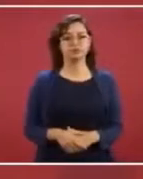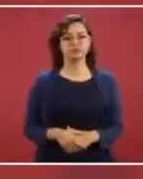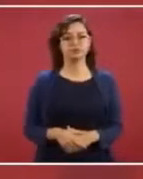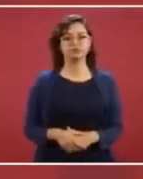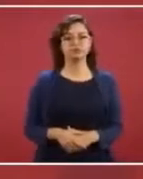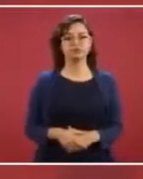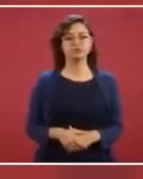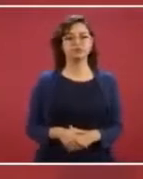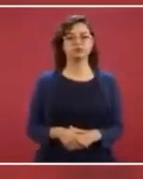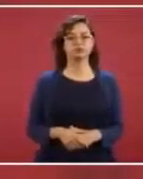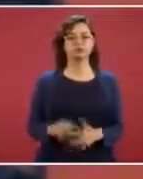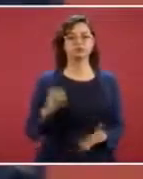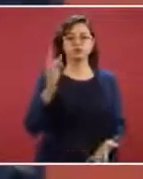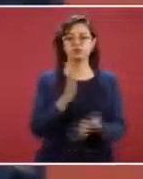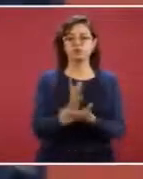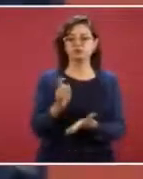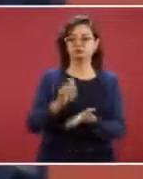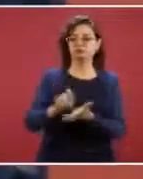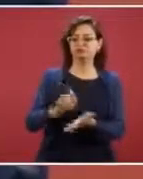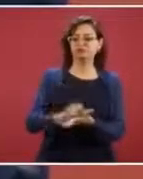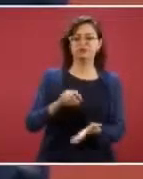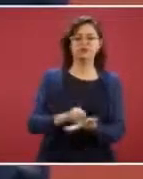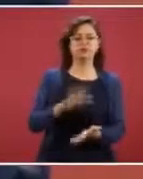y solo lo identifique.